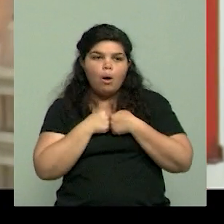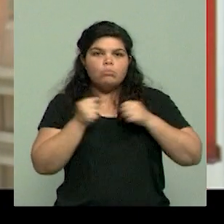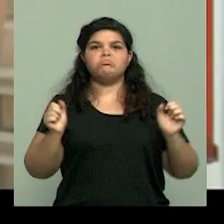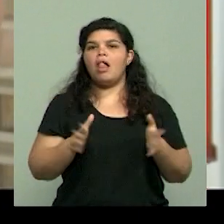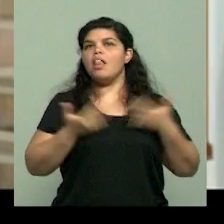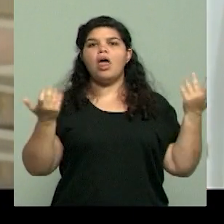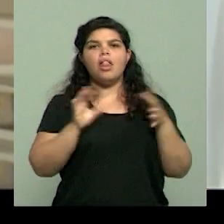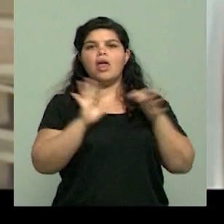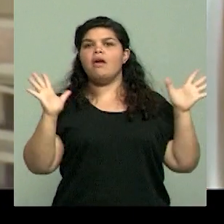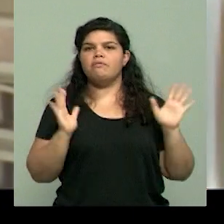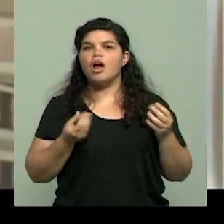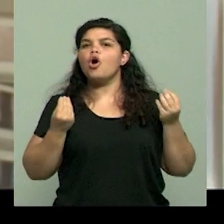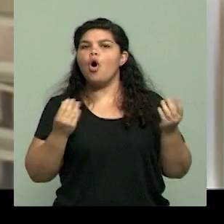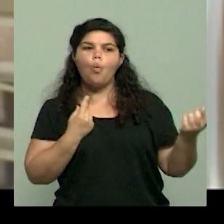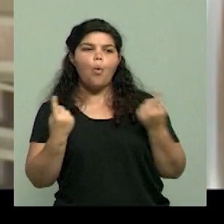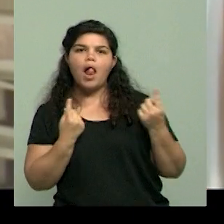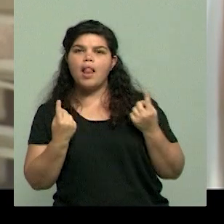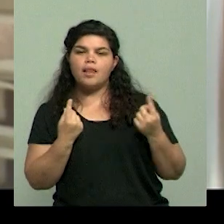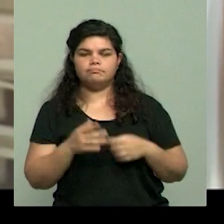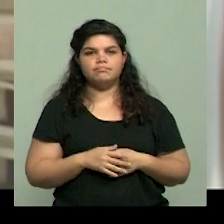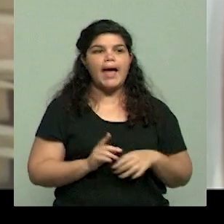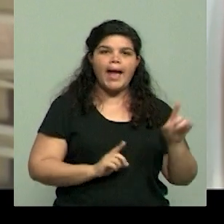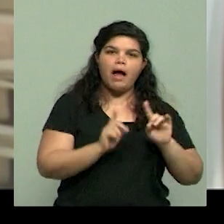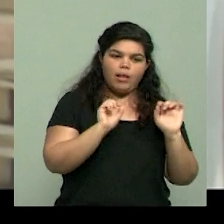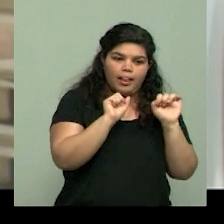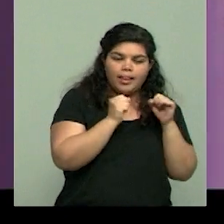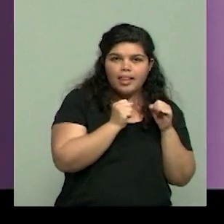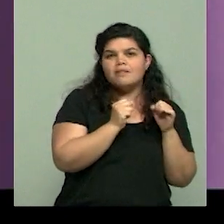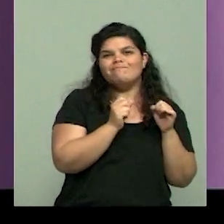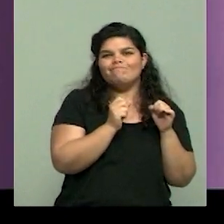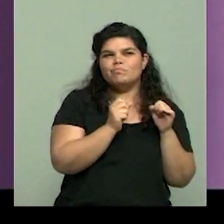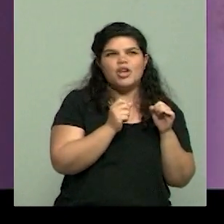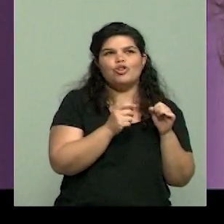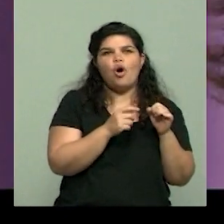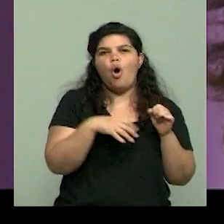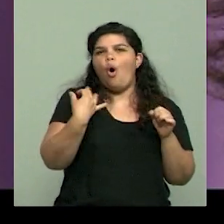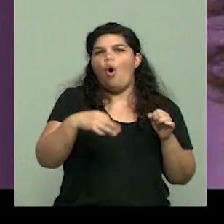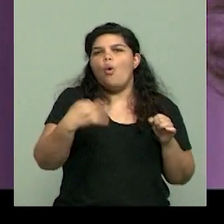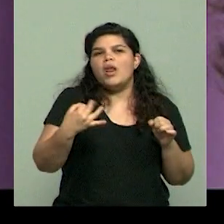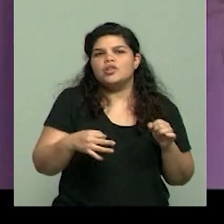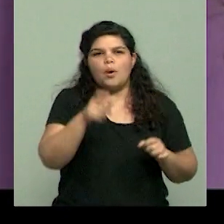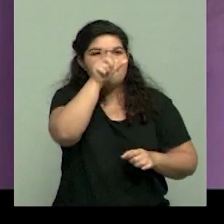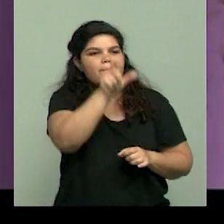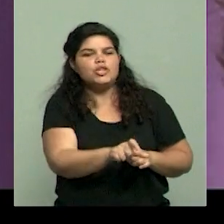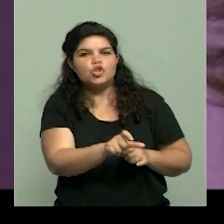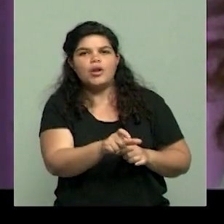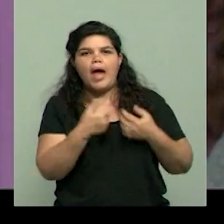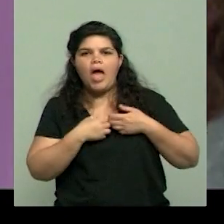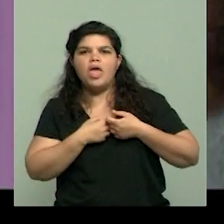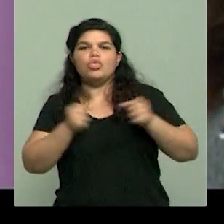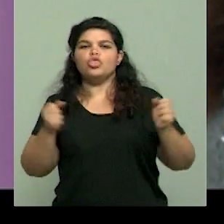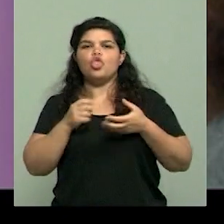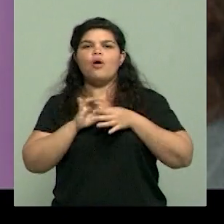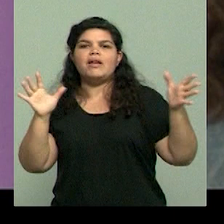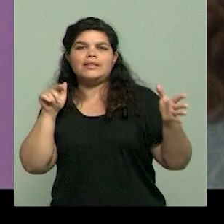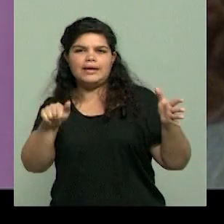son personas más bien introvertidas, pero no es excluyente. No es que una persona extrovertida no pueda llegar a tener alguna problemática de